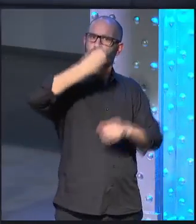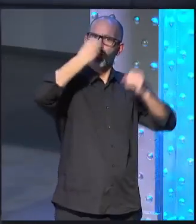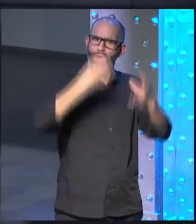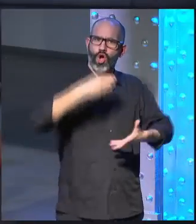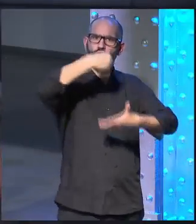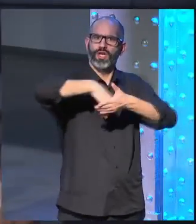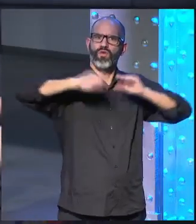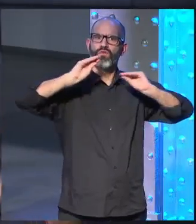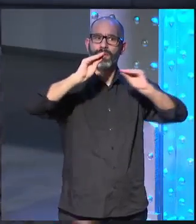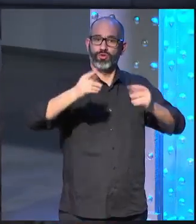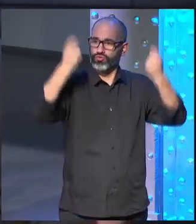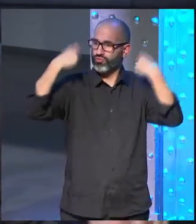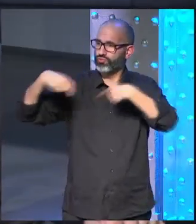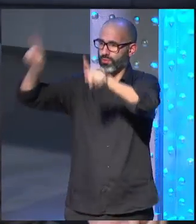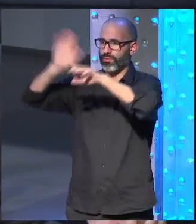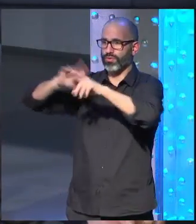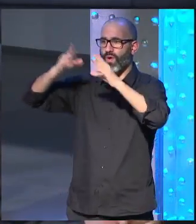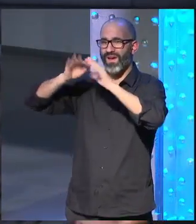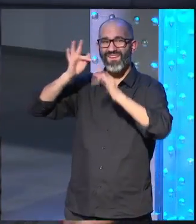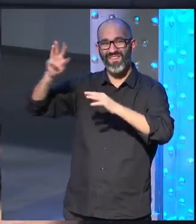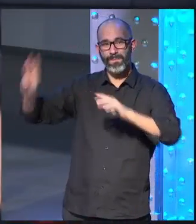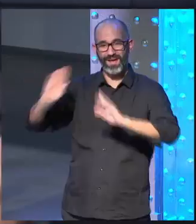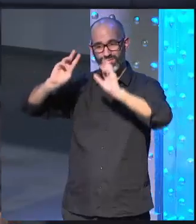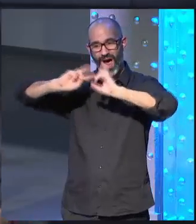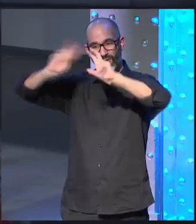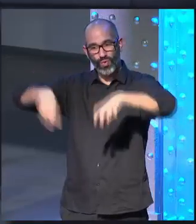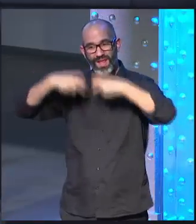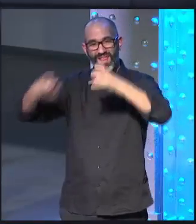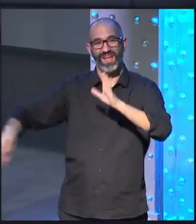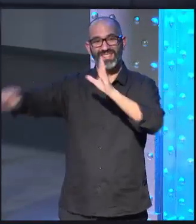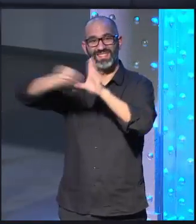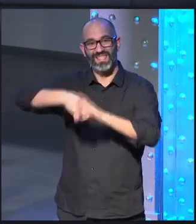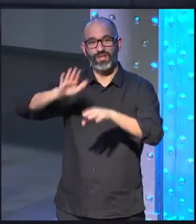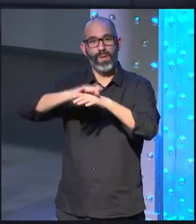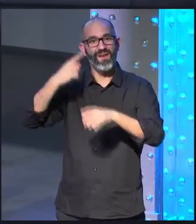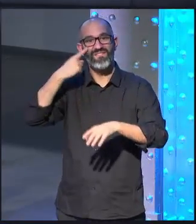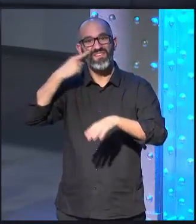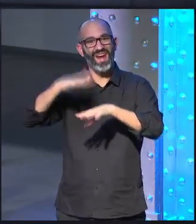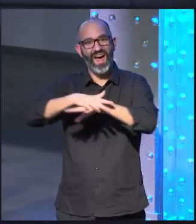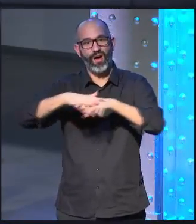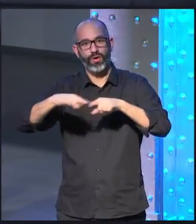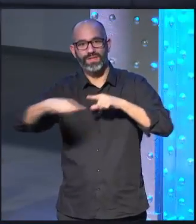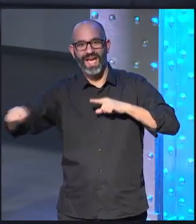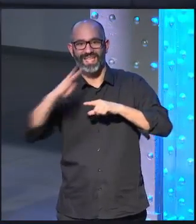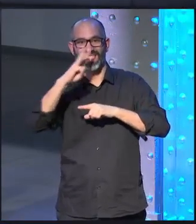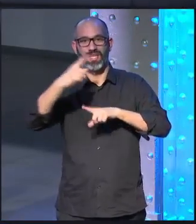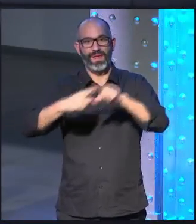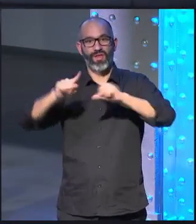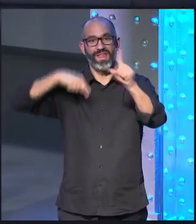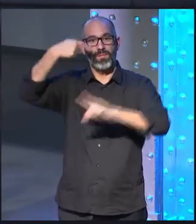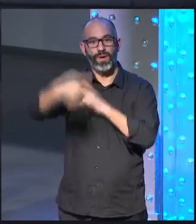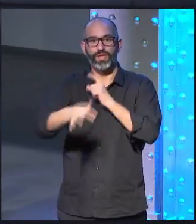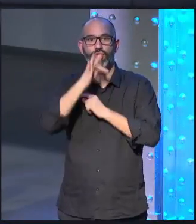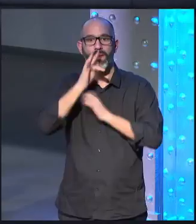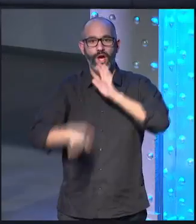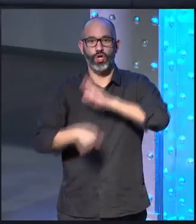contenido formativo, actualiza el currículum de la FP, inserta el currículum de la fibra óptica. 3 años y medio después todavía seguimos con